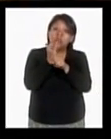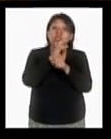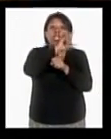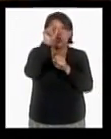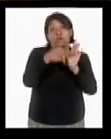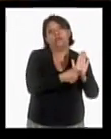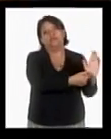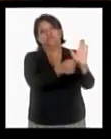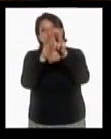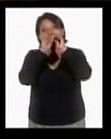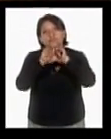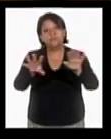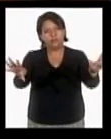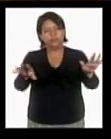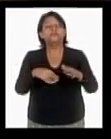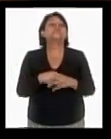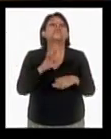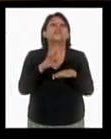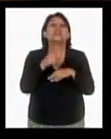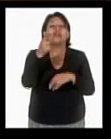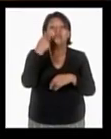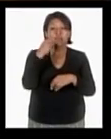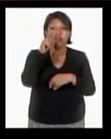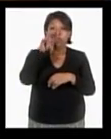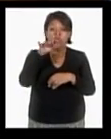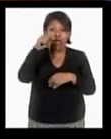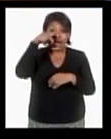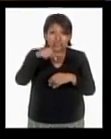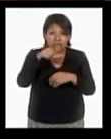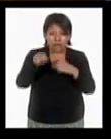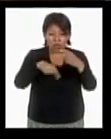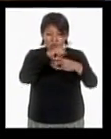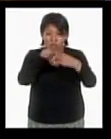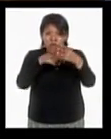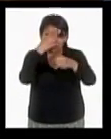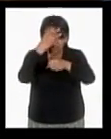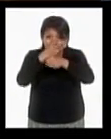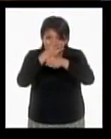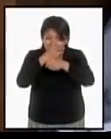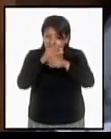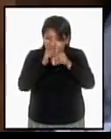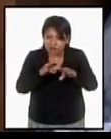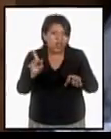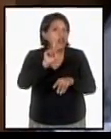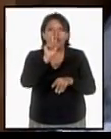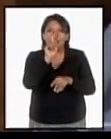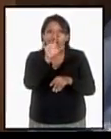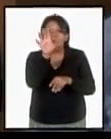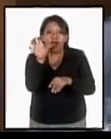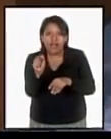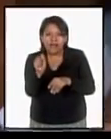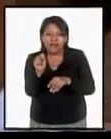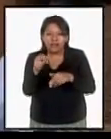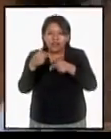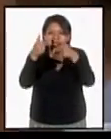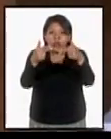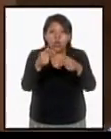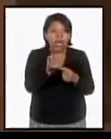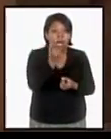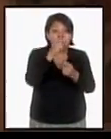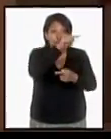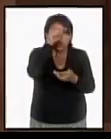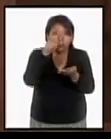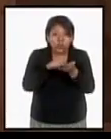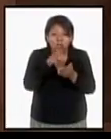conocer. Porque, Víctor, no es la tercera raíz los africanos en México. Hubo regiones en donde fueron la primera, o